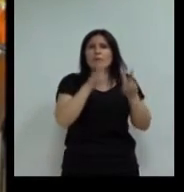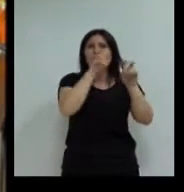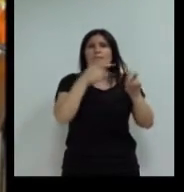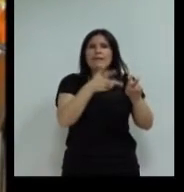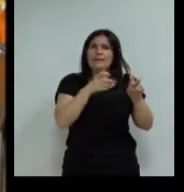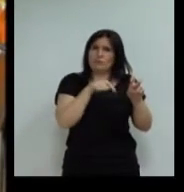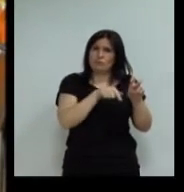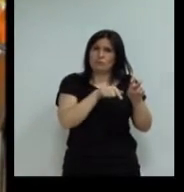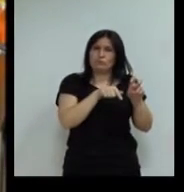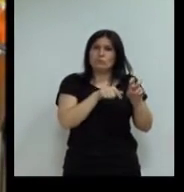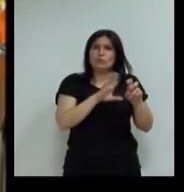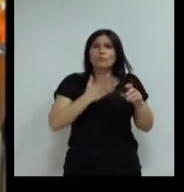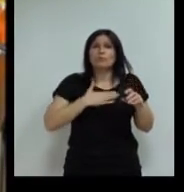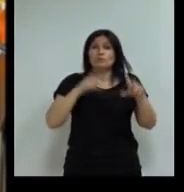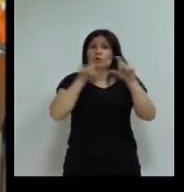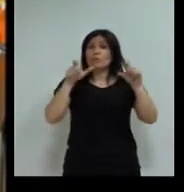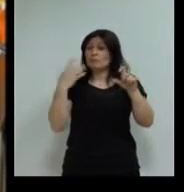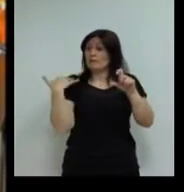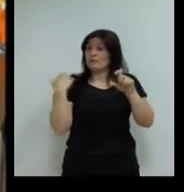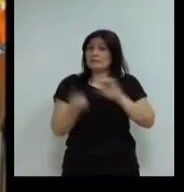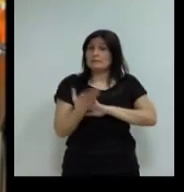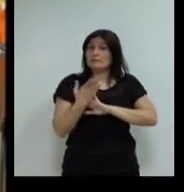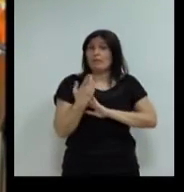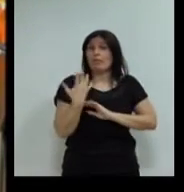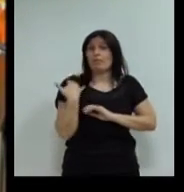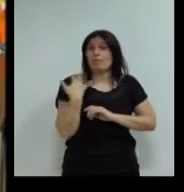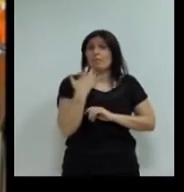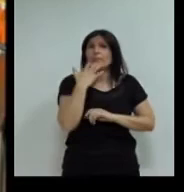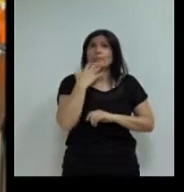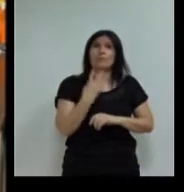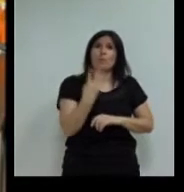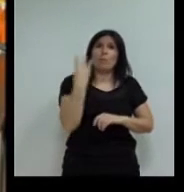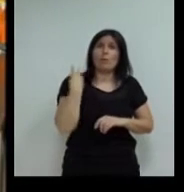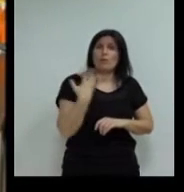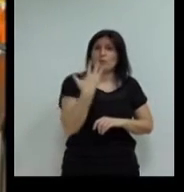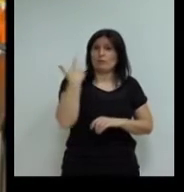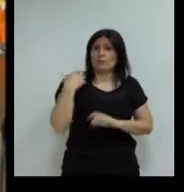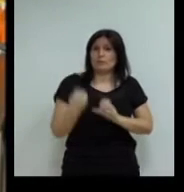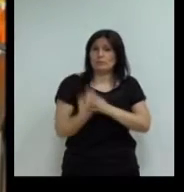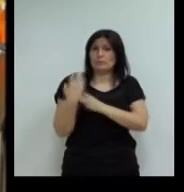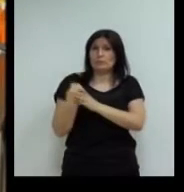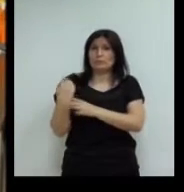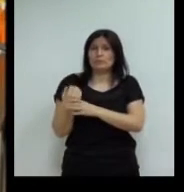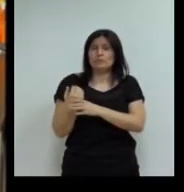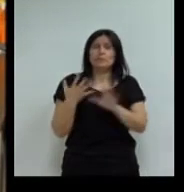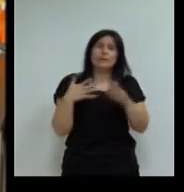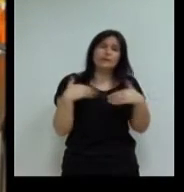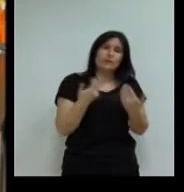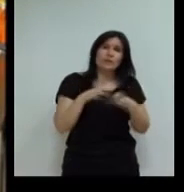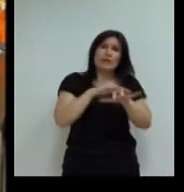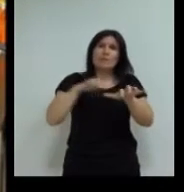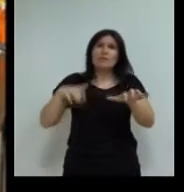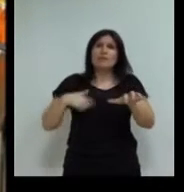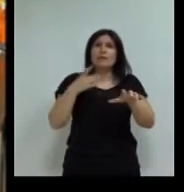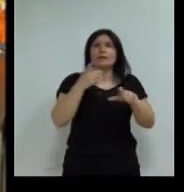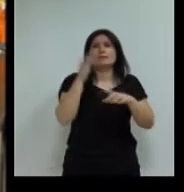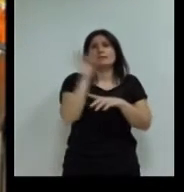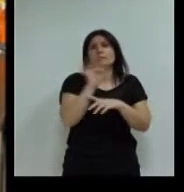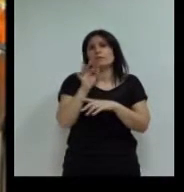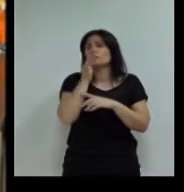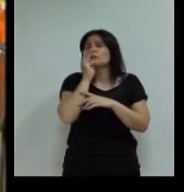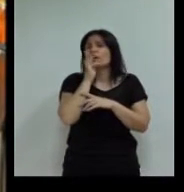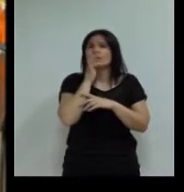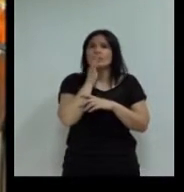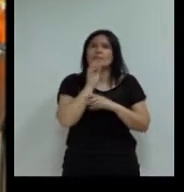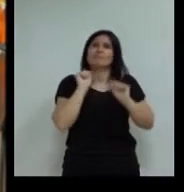empresa que llevamos muy poquito tiempo y nuestras producciones vienen de 4 o 5 años atrás, la mayoría de ellas en este momento están condenadas.